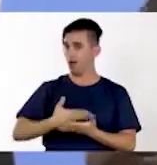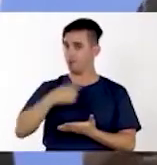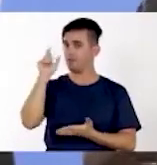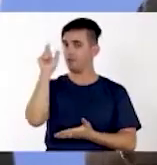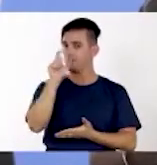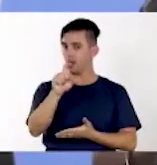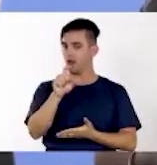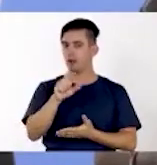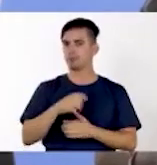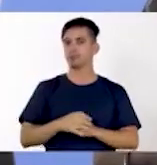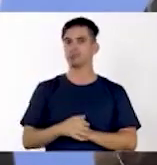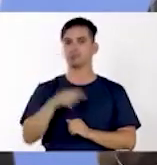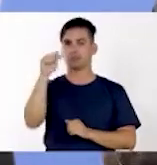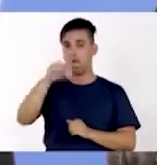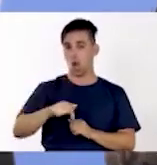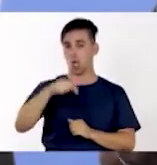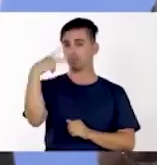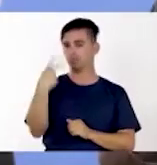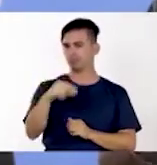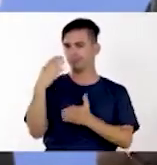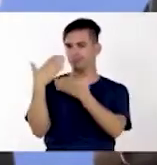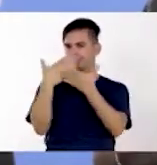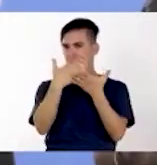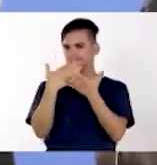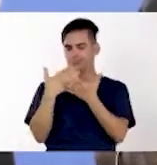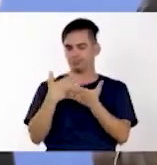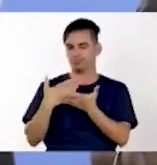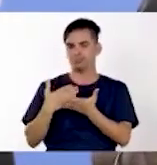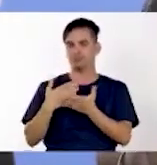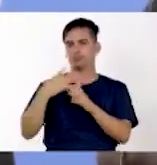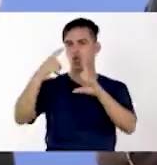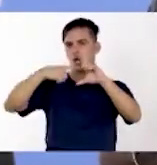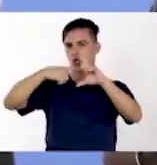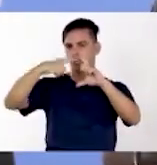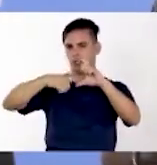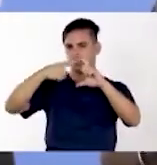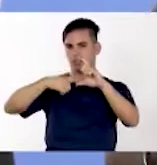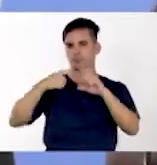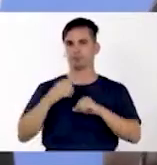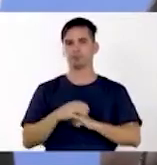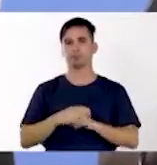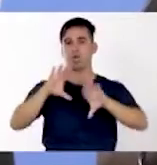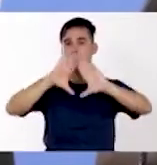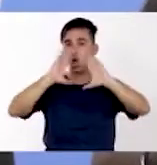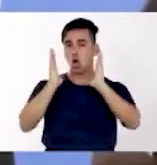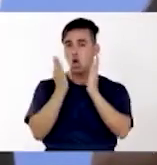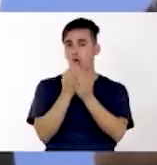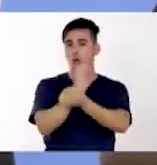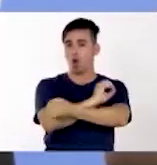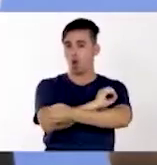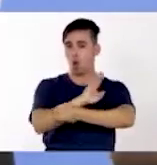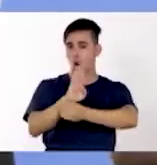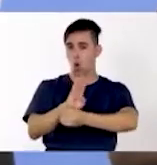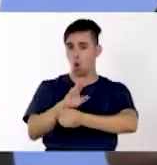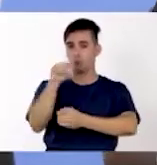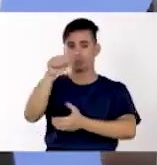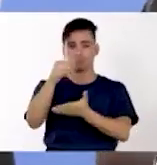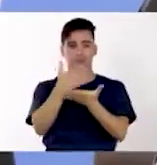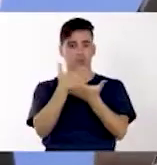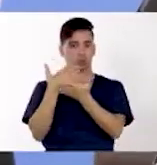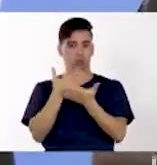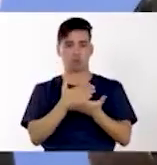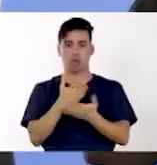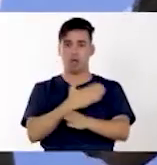estamos repasando, que estamos sistematizando, que todas las obras que ustedes han estudiado hasta el